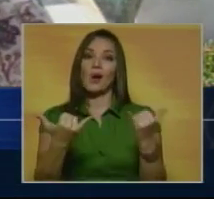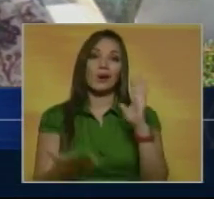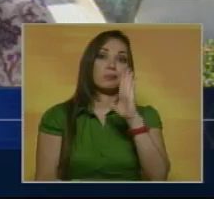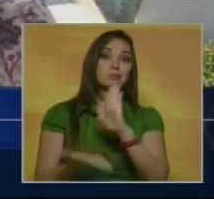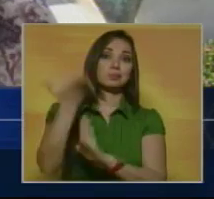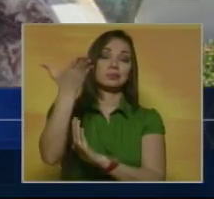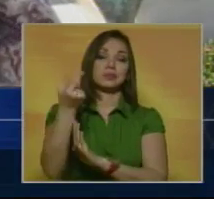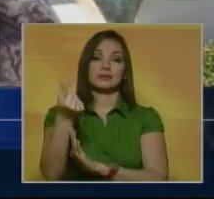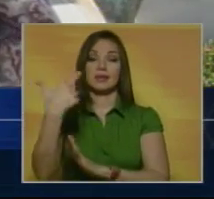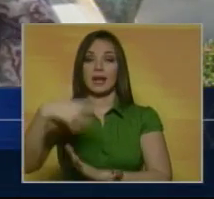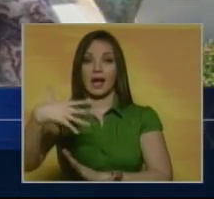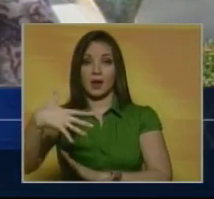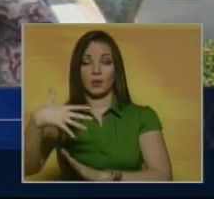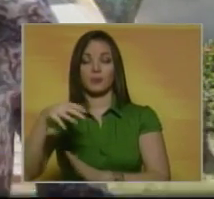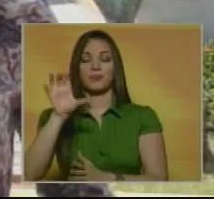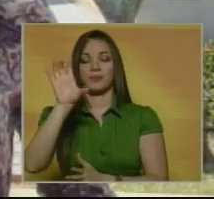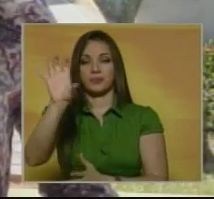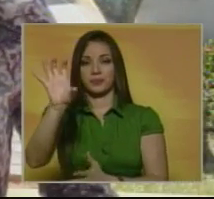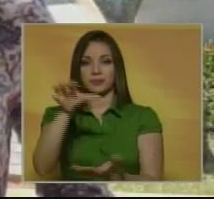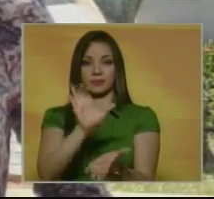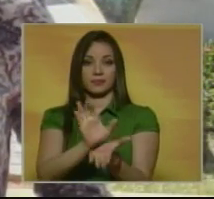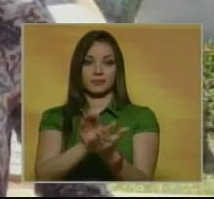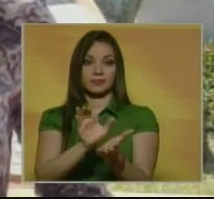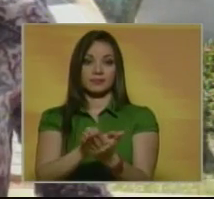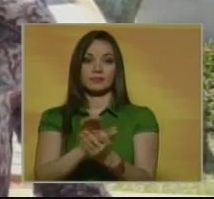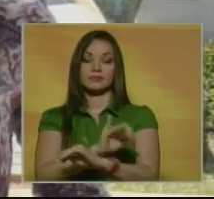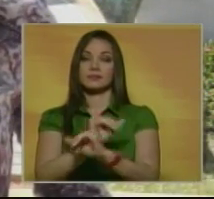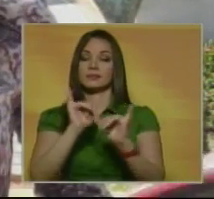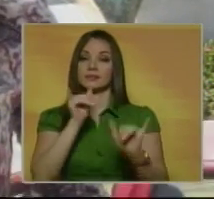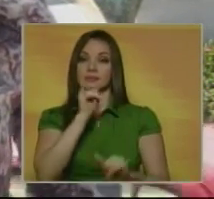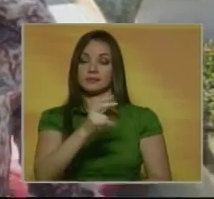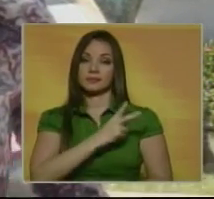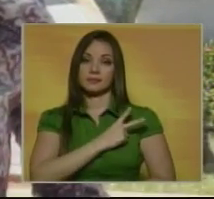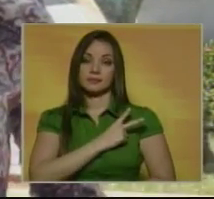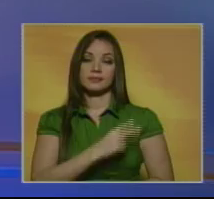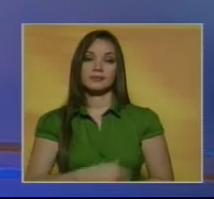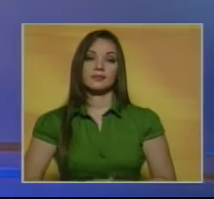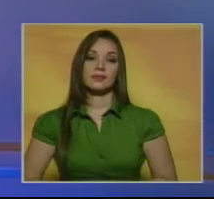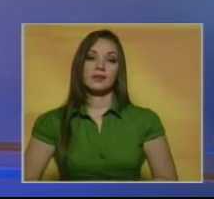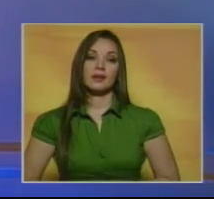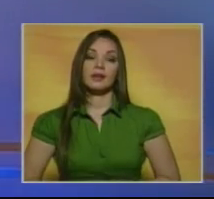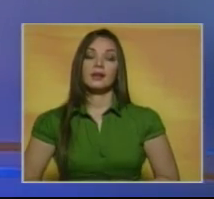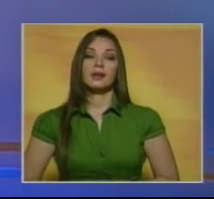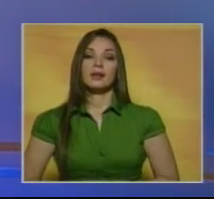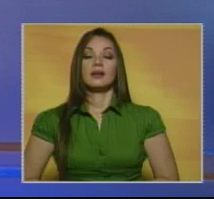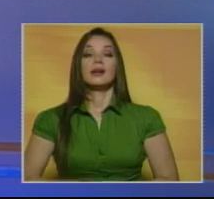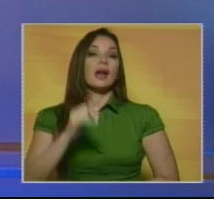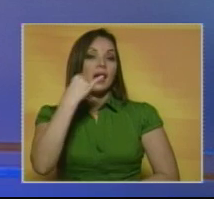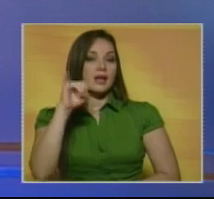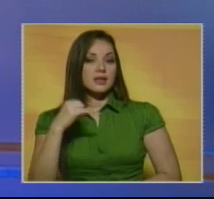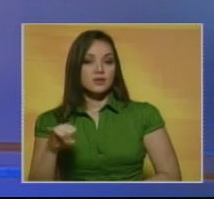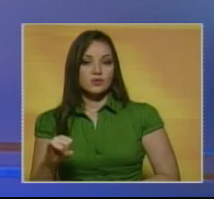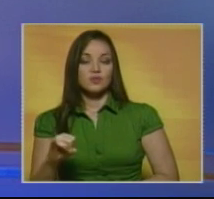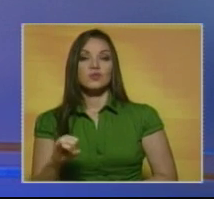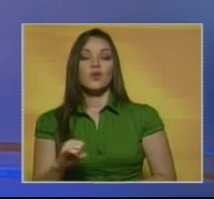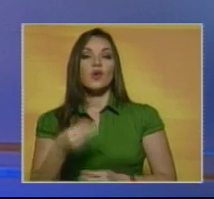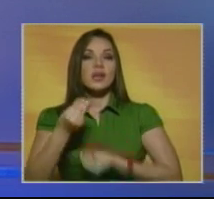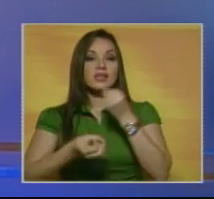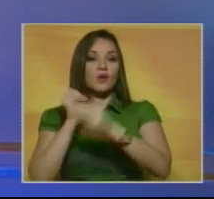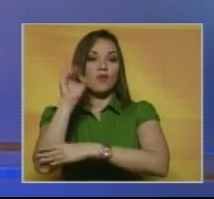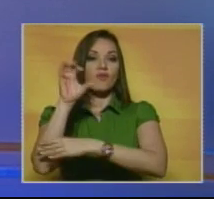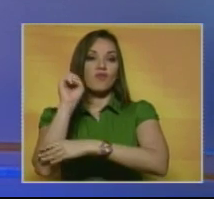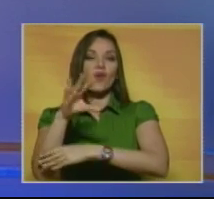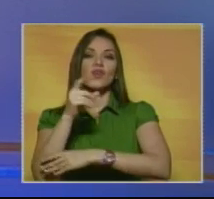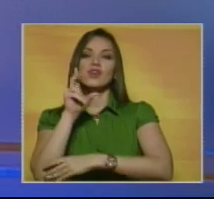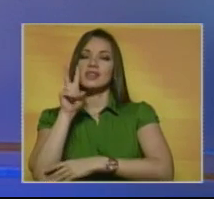precios del producto. En el estado de Nueva Esparta, María Marcano, Noticiero Venevisión. En Zulia se realizó el foro denominado